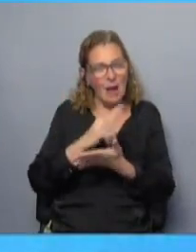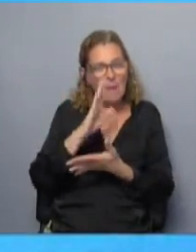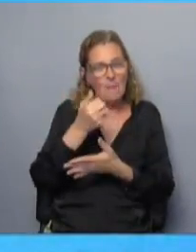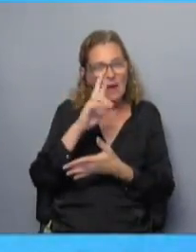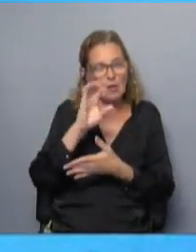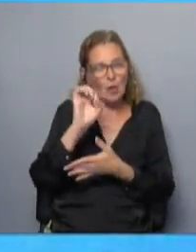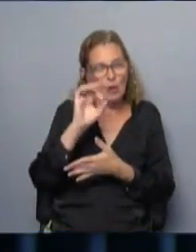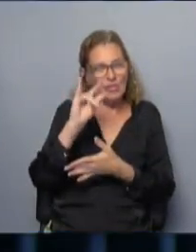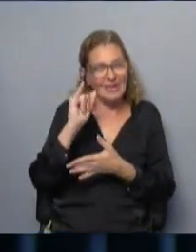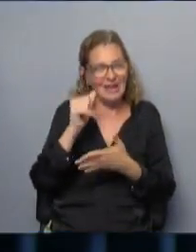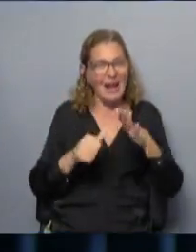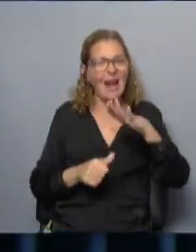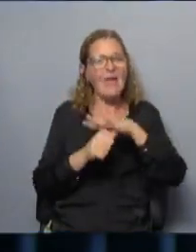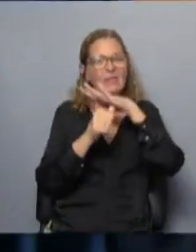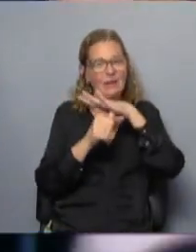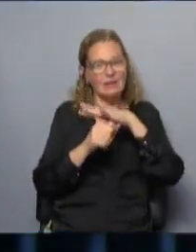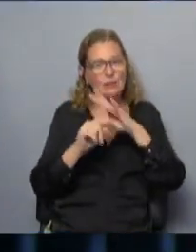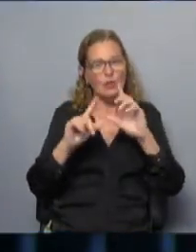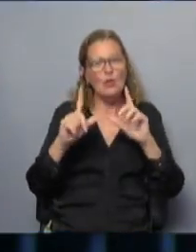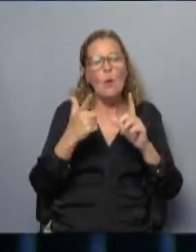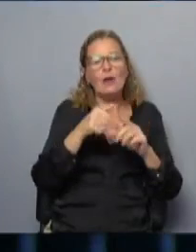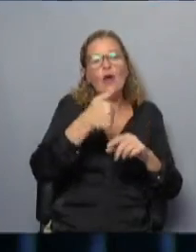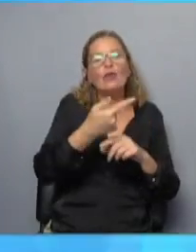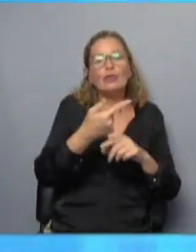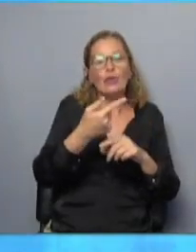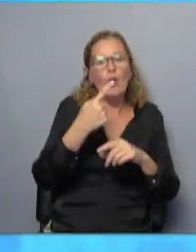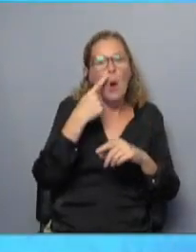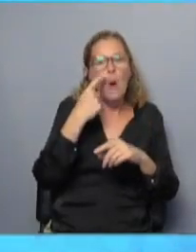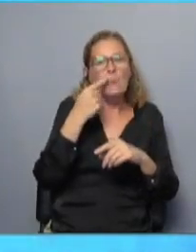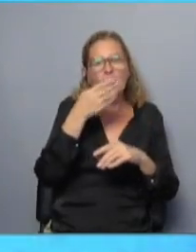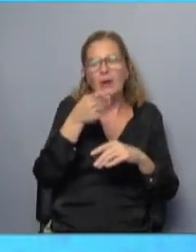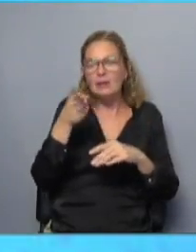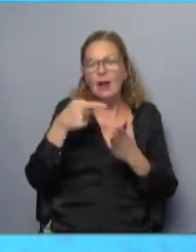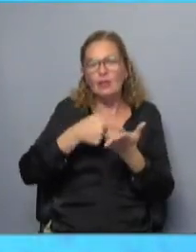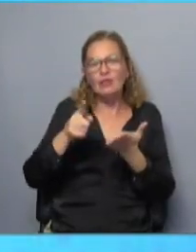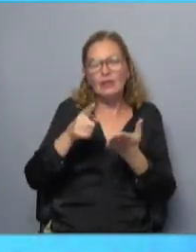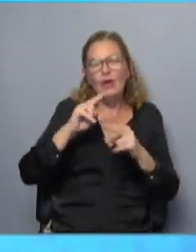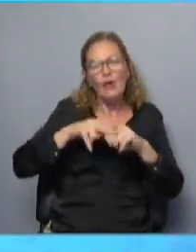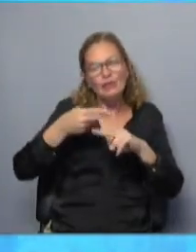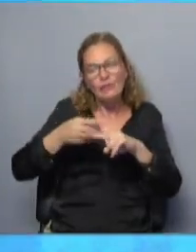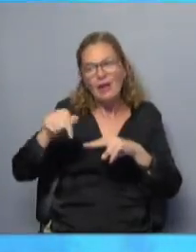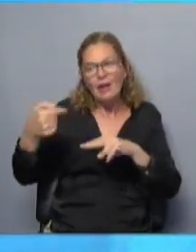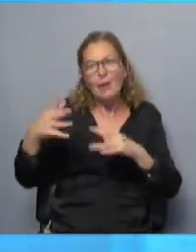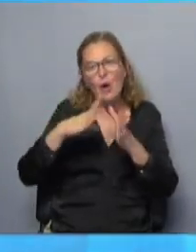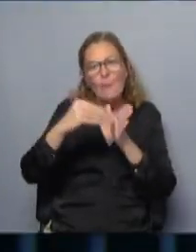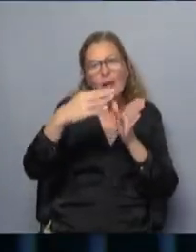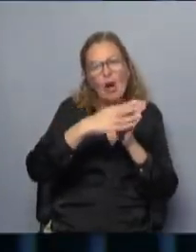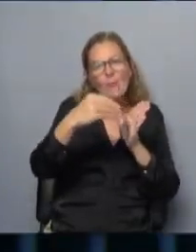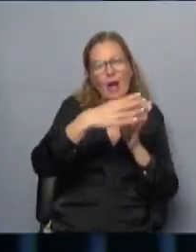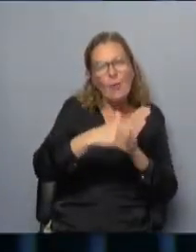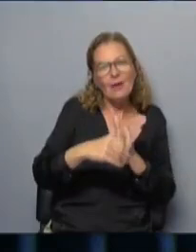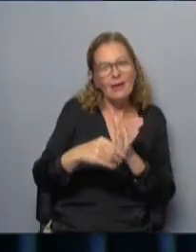estaba el liderazgo de parodi entonces no tenemos otros paros para ir a los otros centros a repetir esto piensa lo